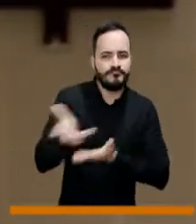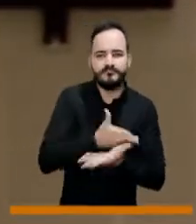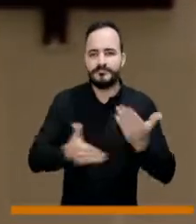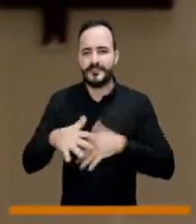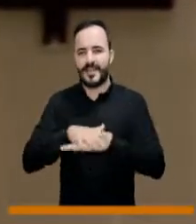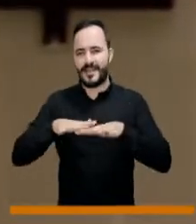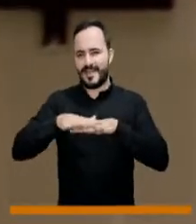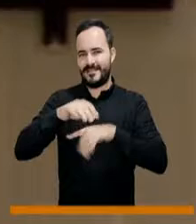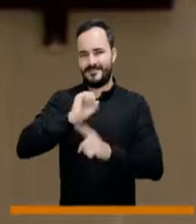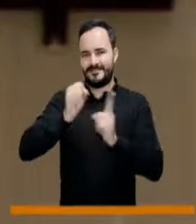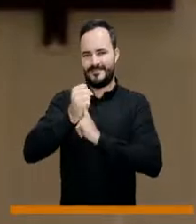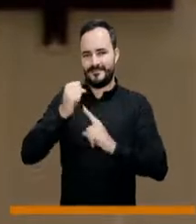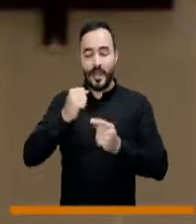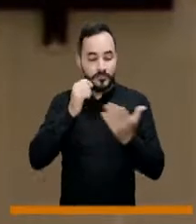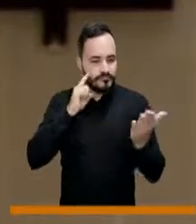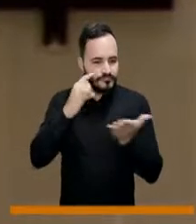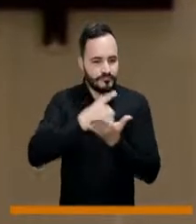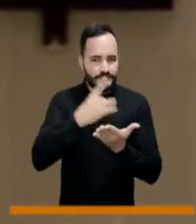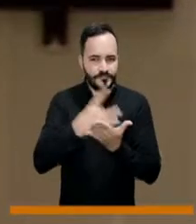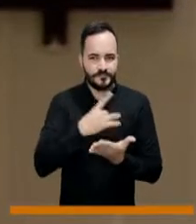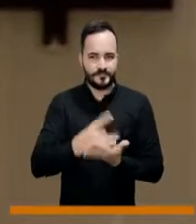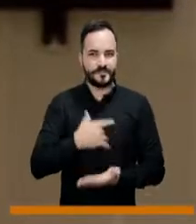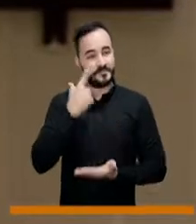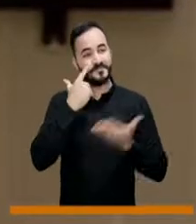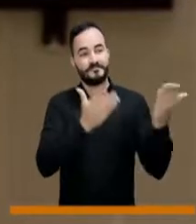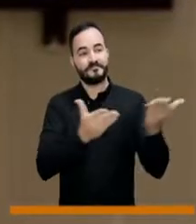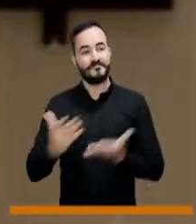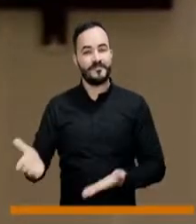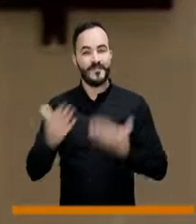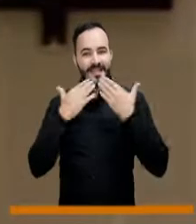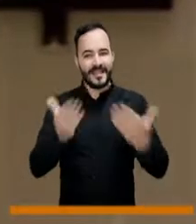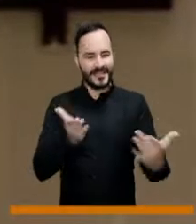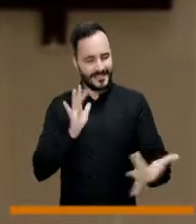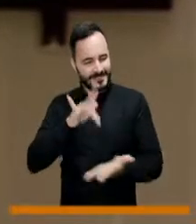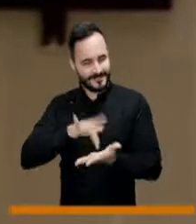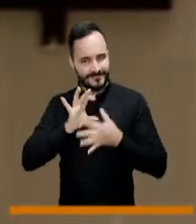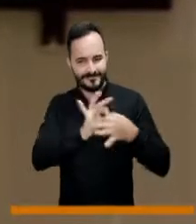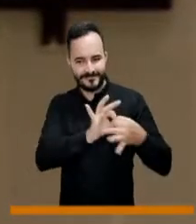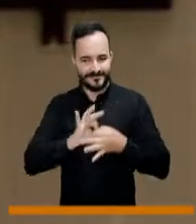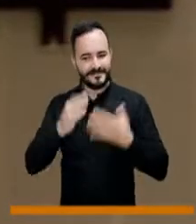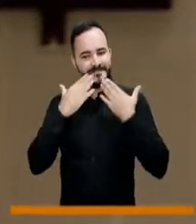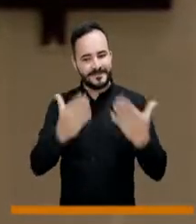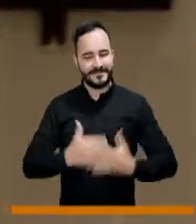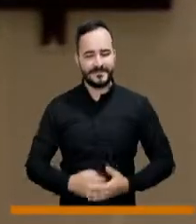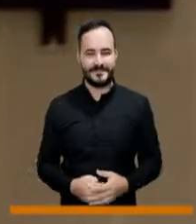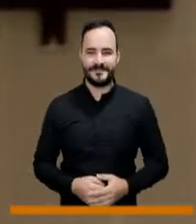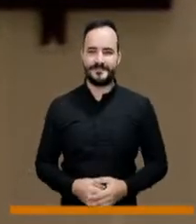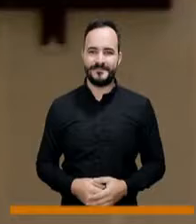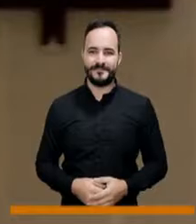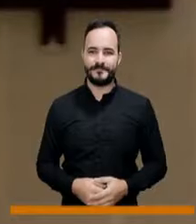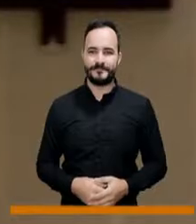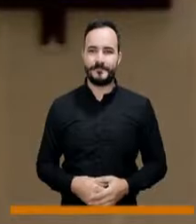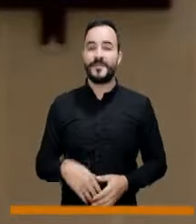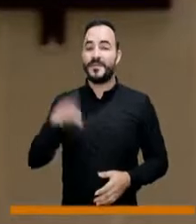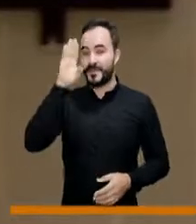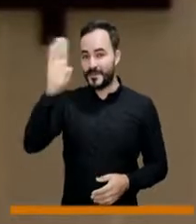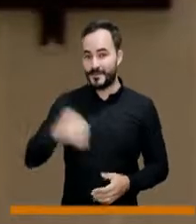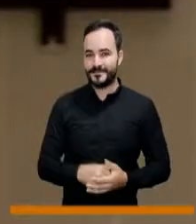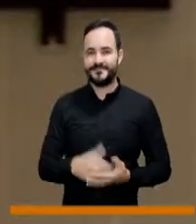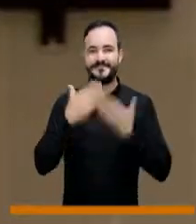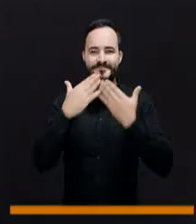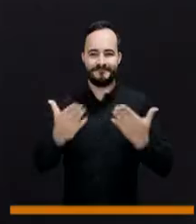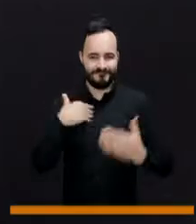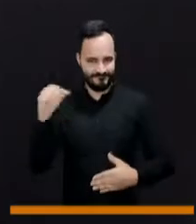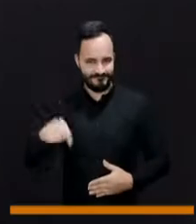como siempre, está escuchándolos a través de nuestras redes sociales. Camilo, bienvenido, como siempre, a De Frente a la